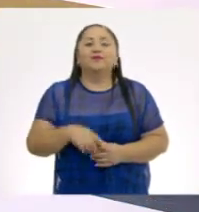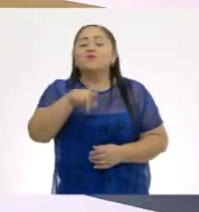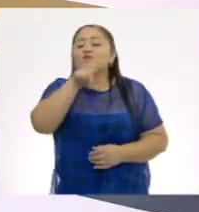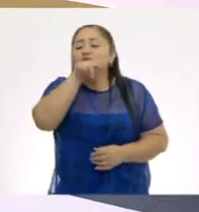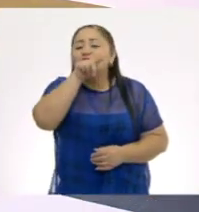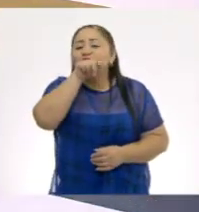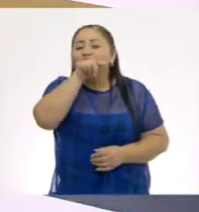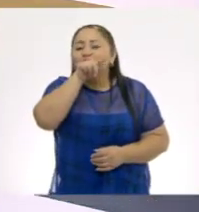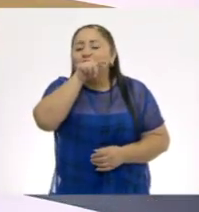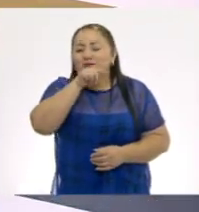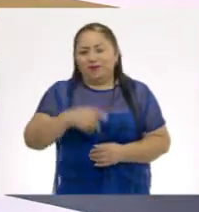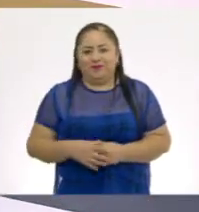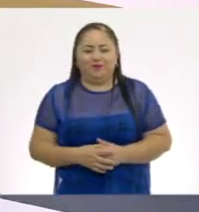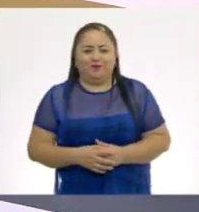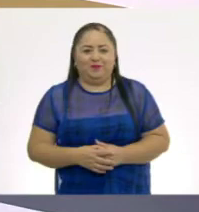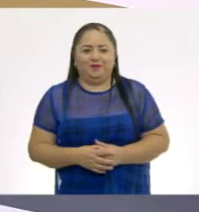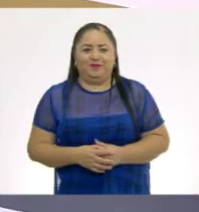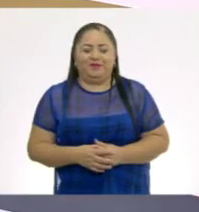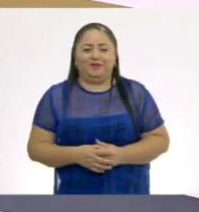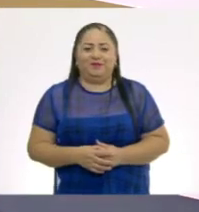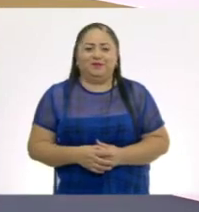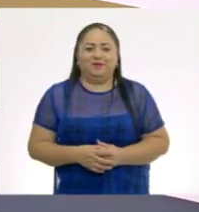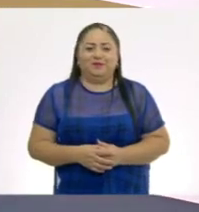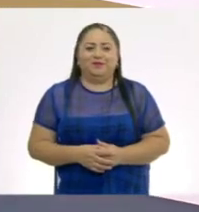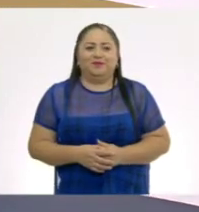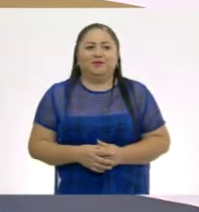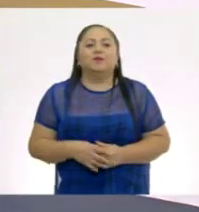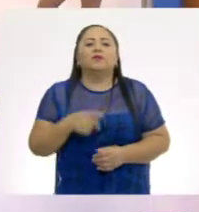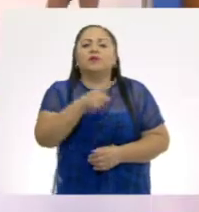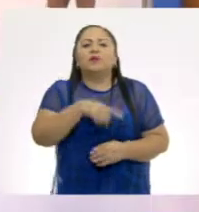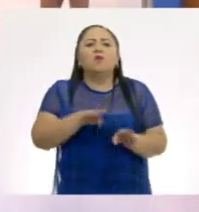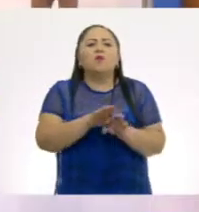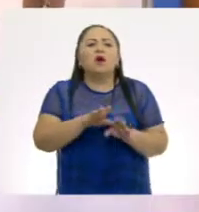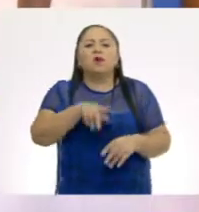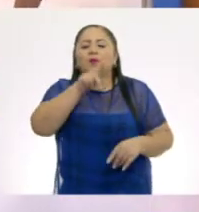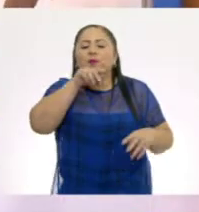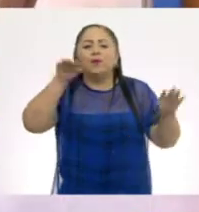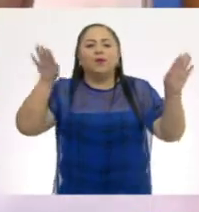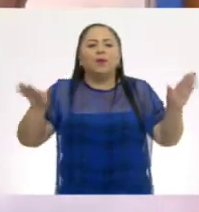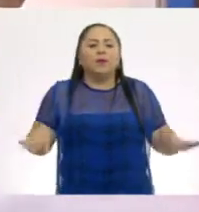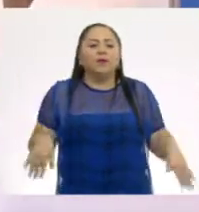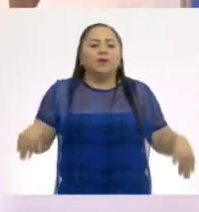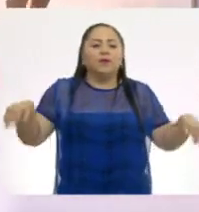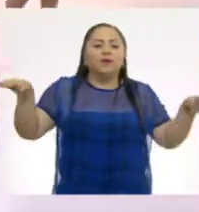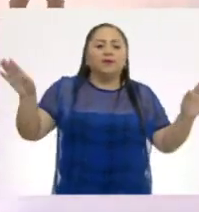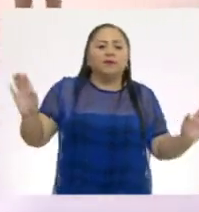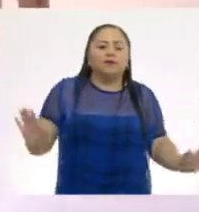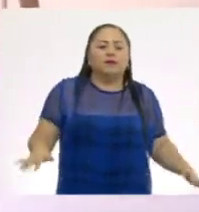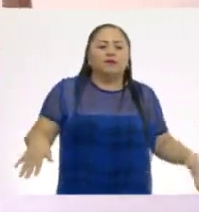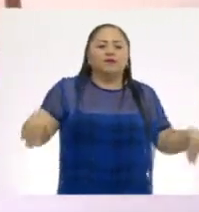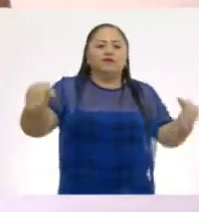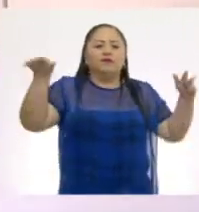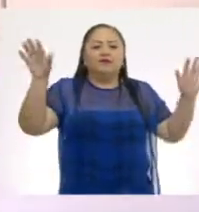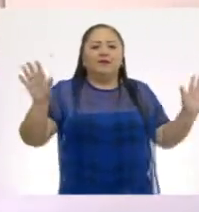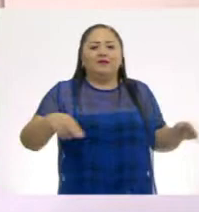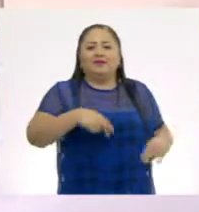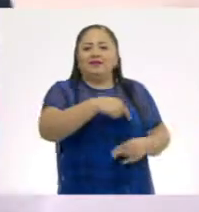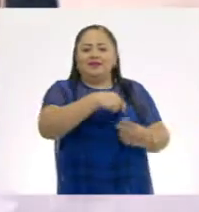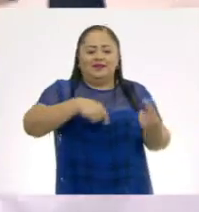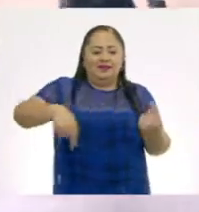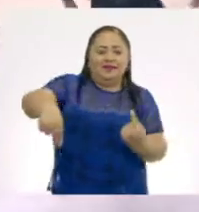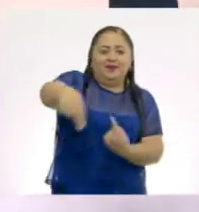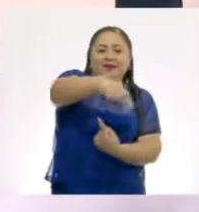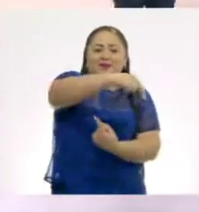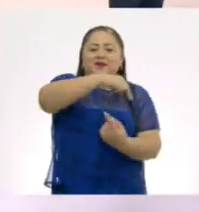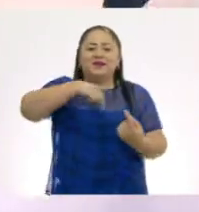¡Ah! ¡Un ave! Pajarito. Un pajarito. Movimientos. Volando. Más rápido.